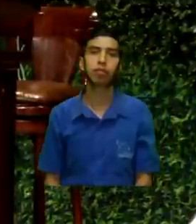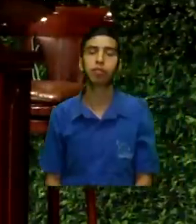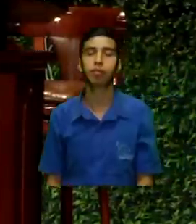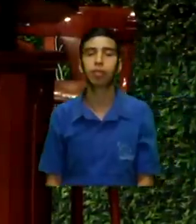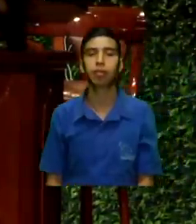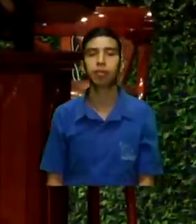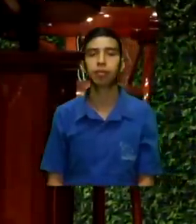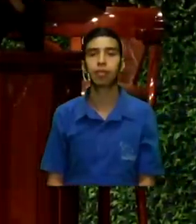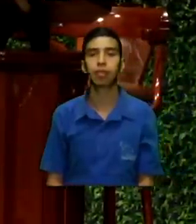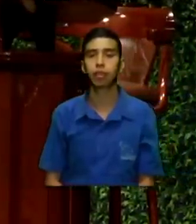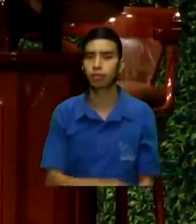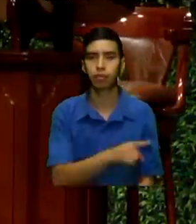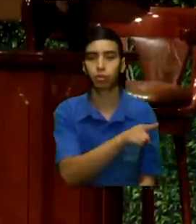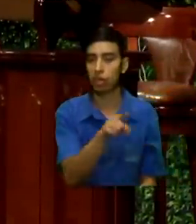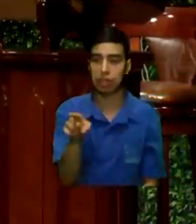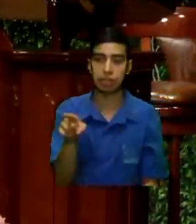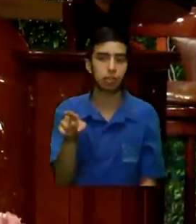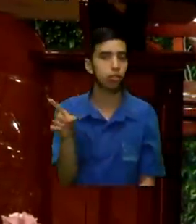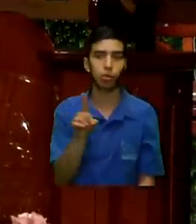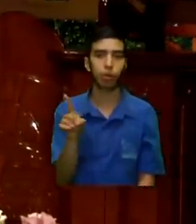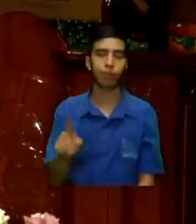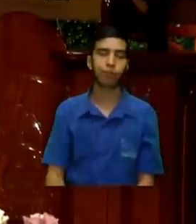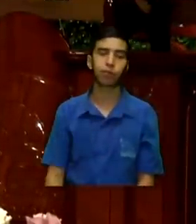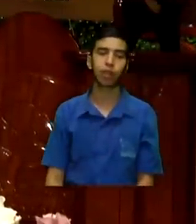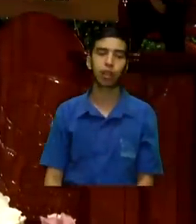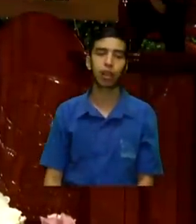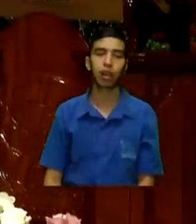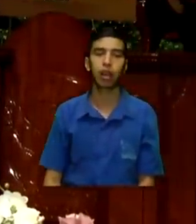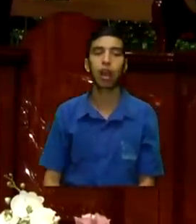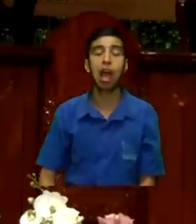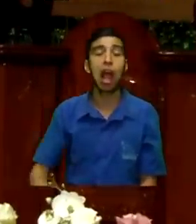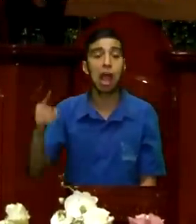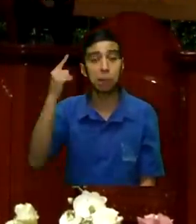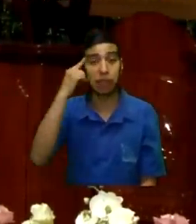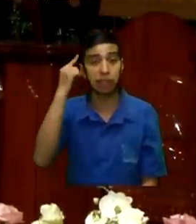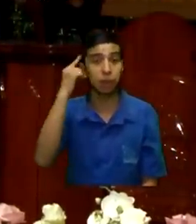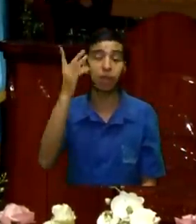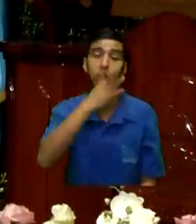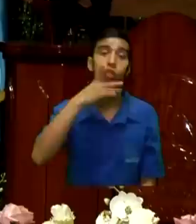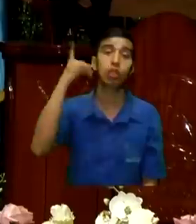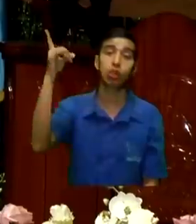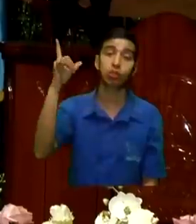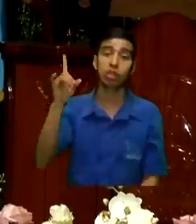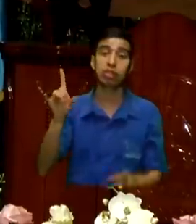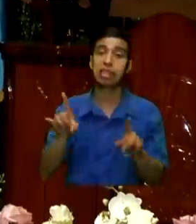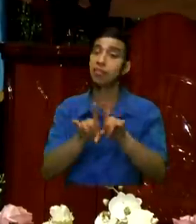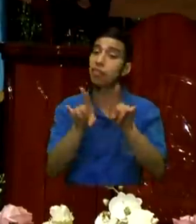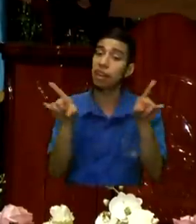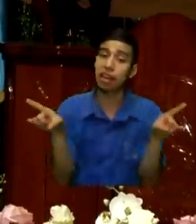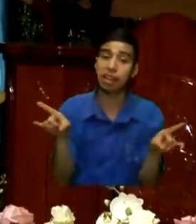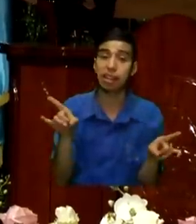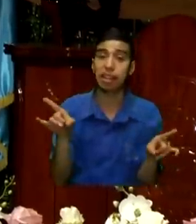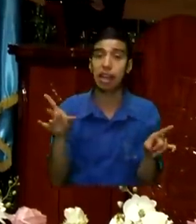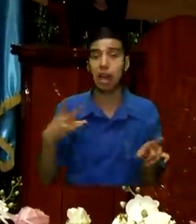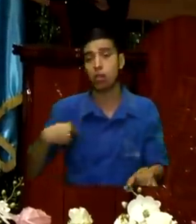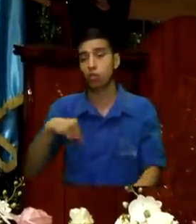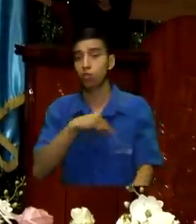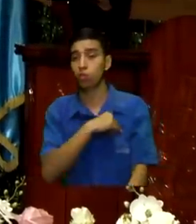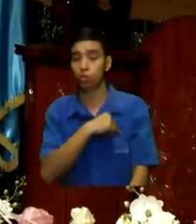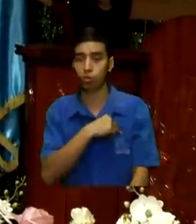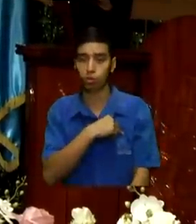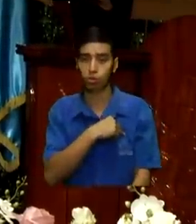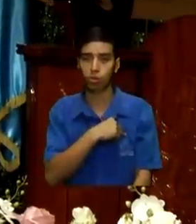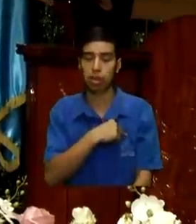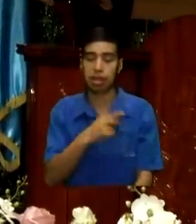Entonces es atractivo. Pero ¿y no será que el pensamiento de Dios es distinto al pensamiento de nosotros? Porque dice la Biblia